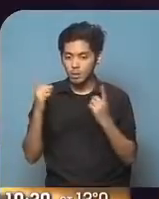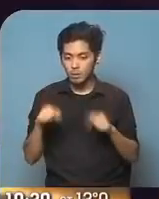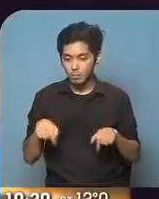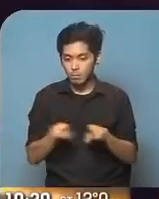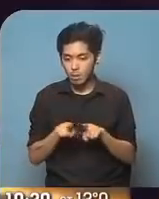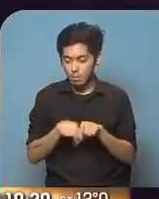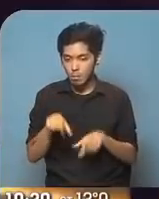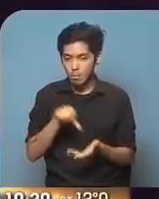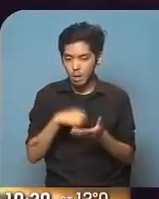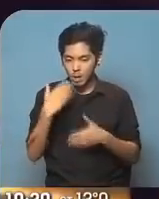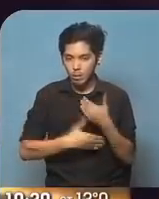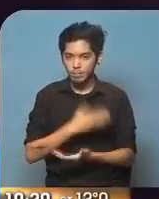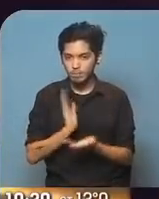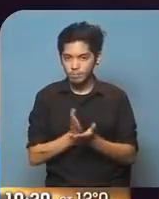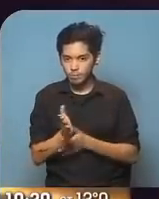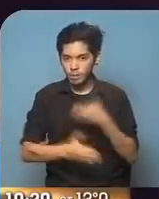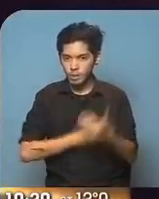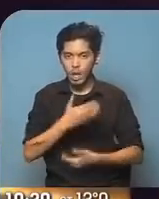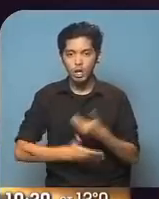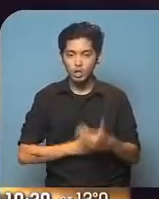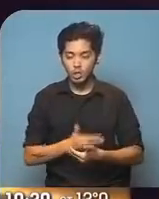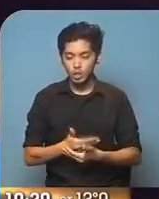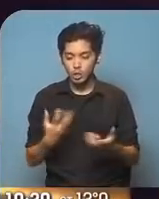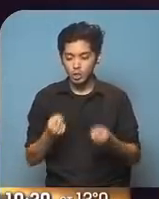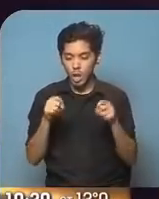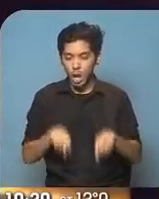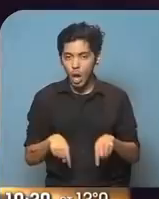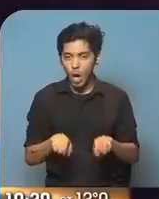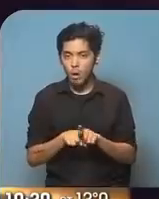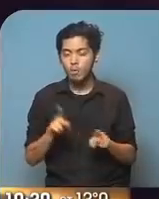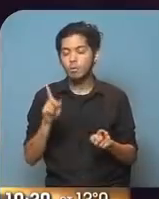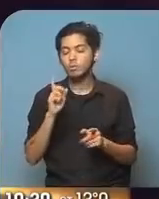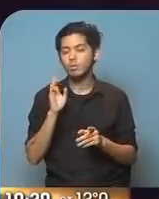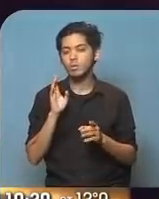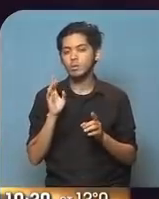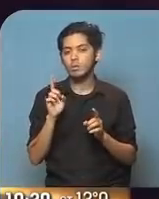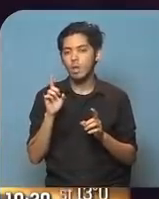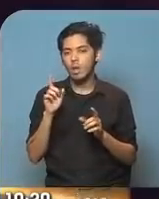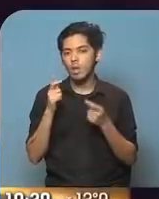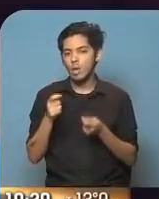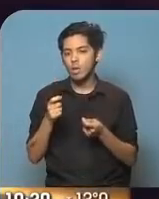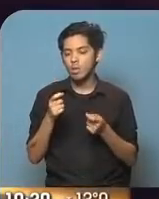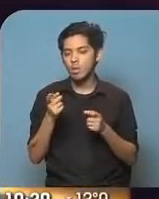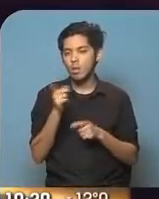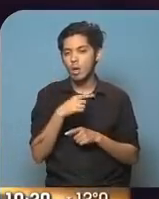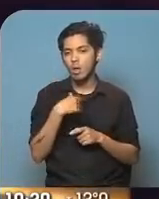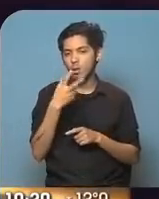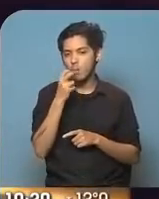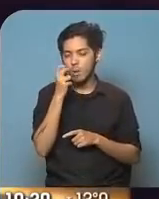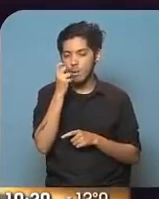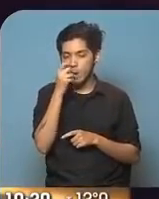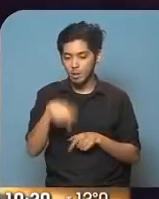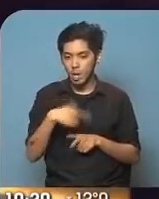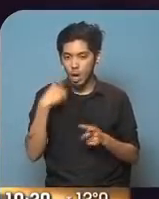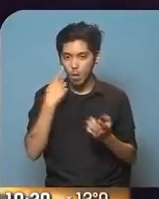de desarrollo logrando ahora un déficit fiscal en el año 2020 como es la meta que aparentemente ha impuesto